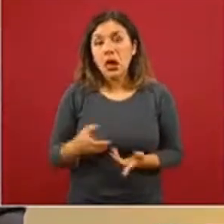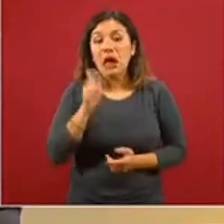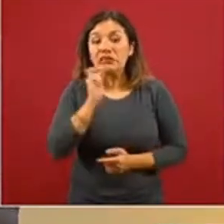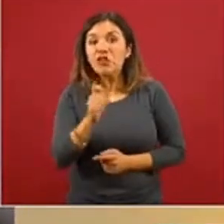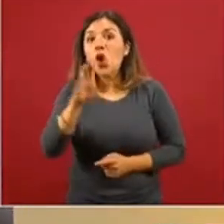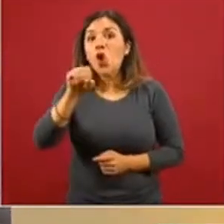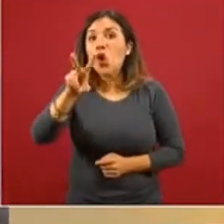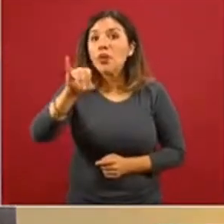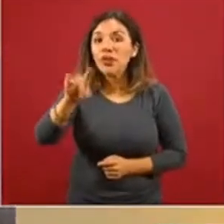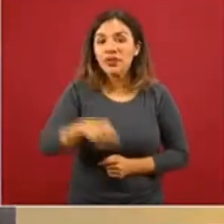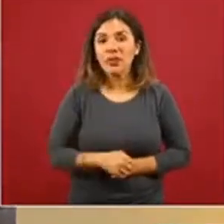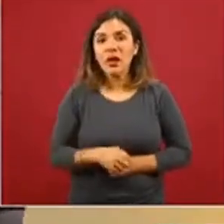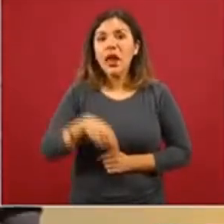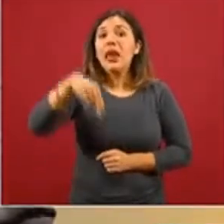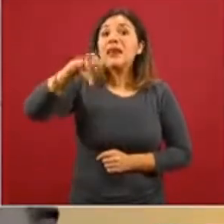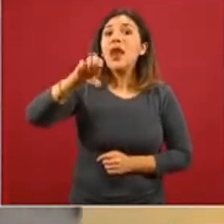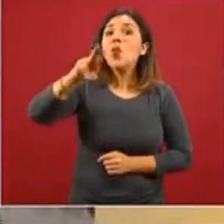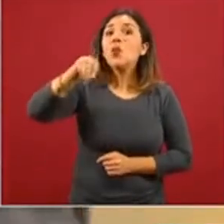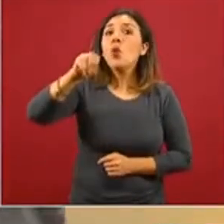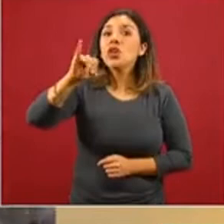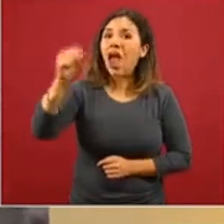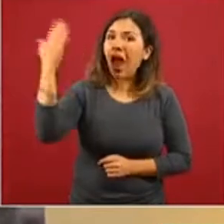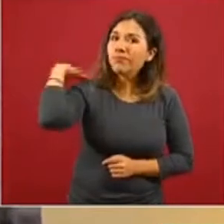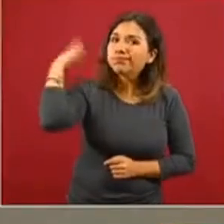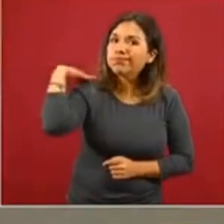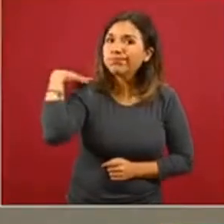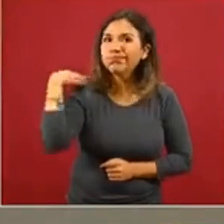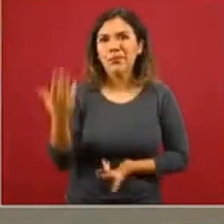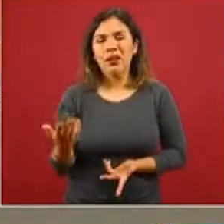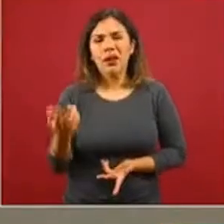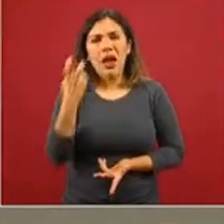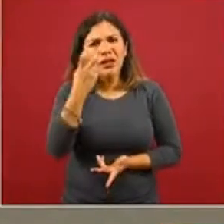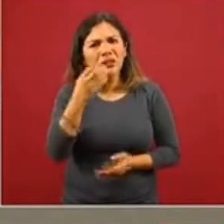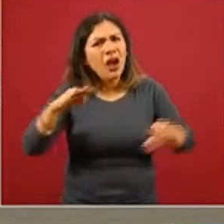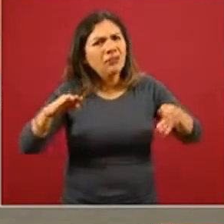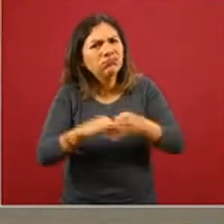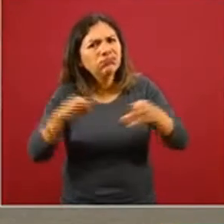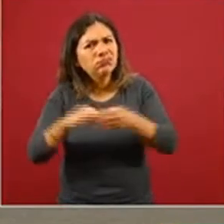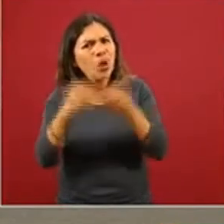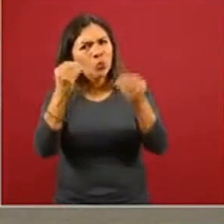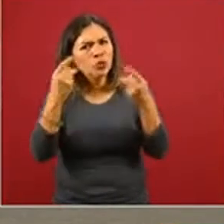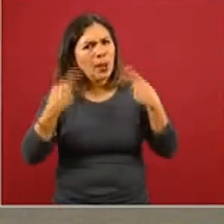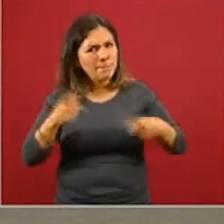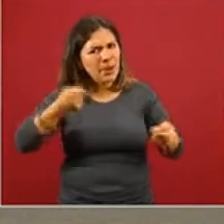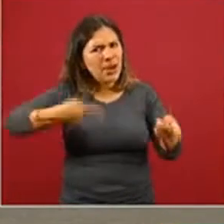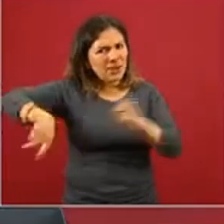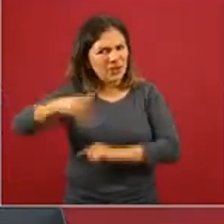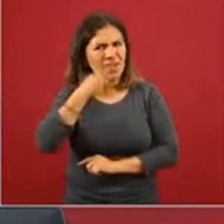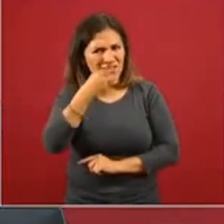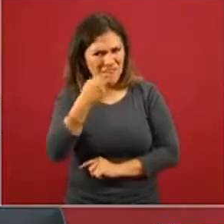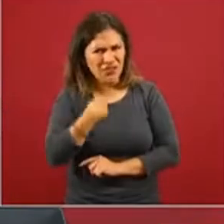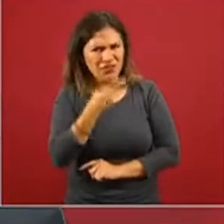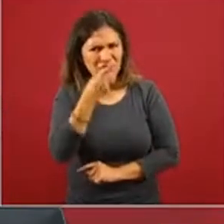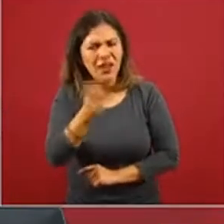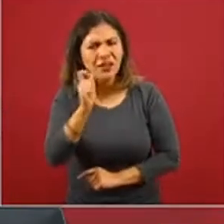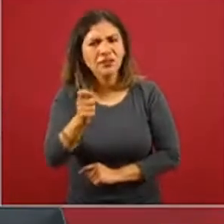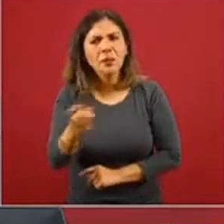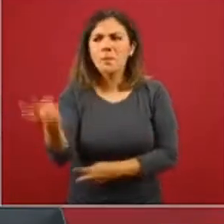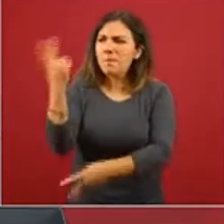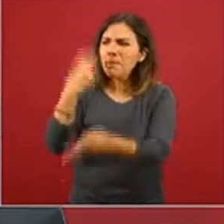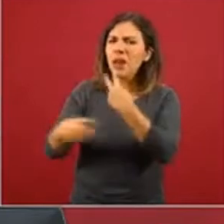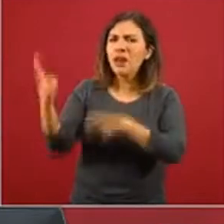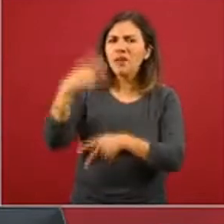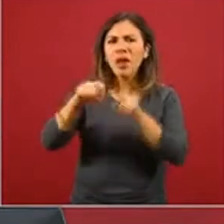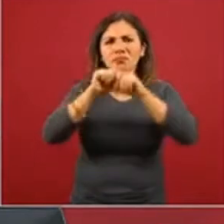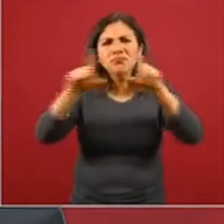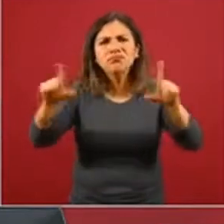caso COVID, neumonía típica. Aquí hubo una época en donde las mismas personas, estas de las que estoy hablando, que han estado viviendo en